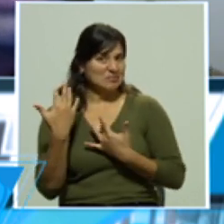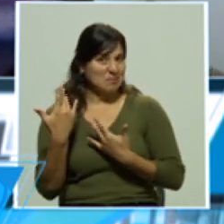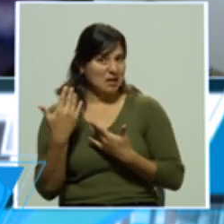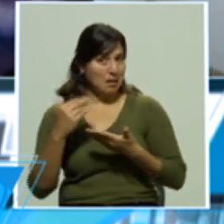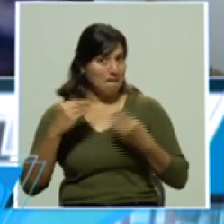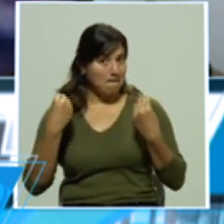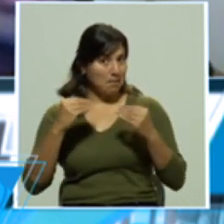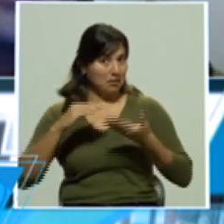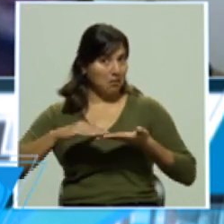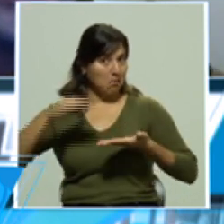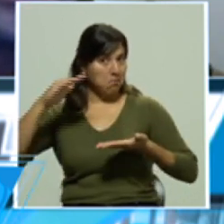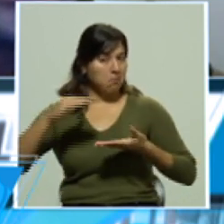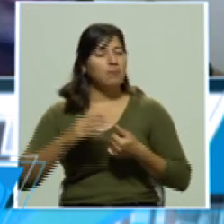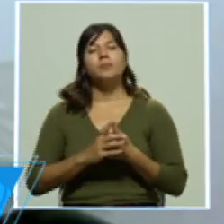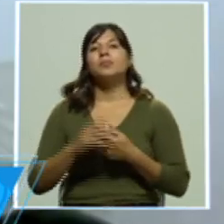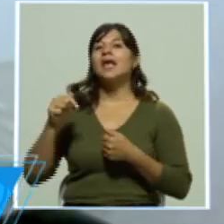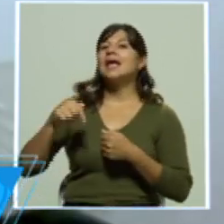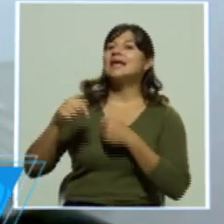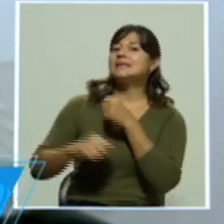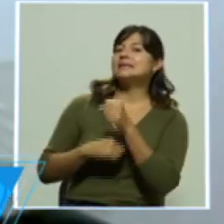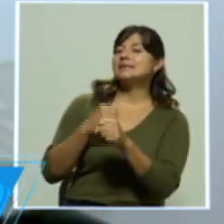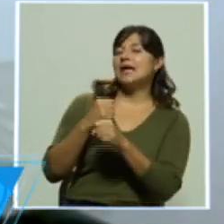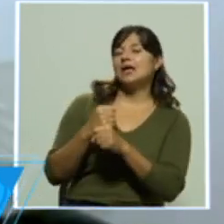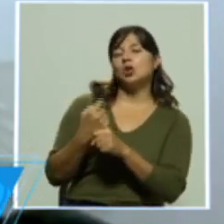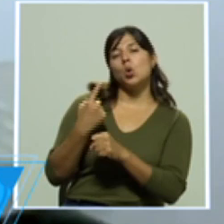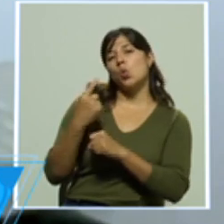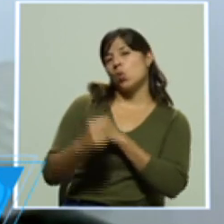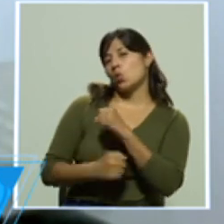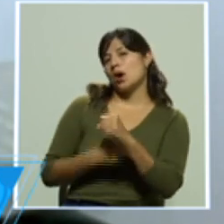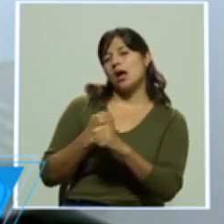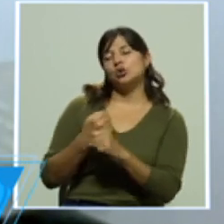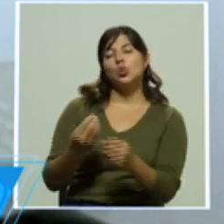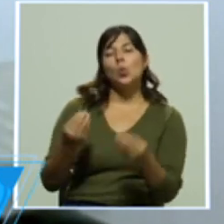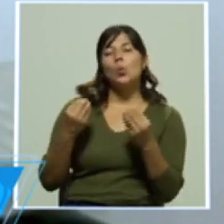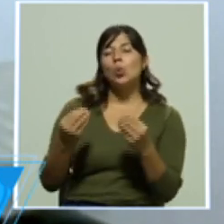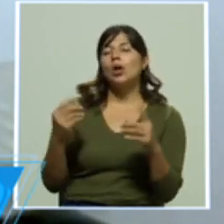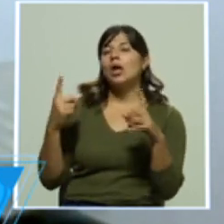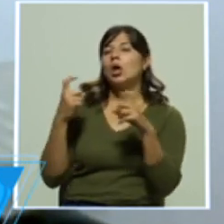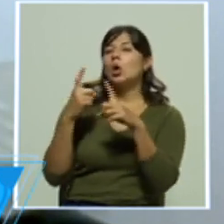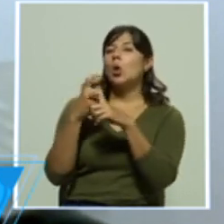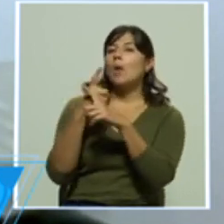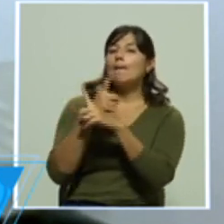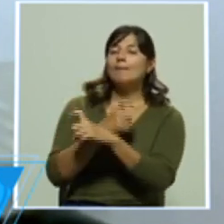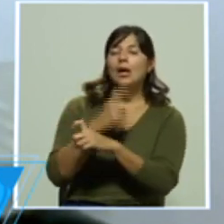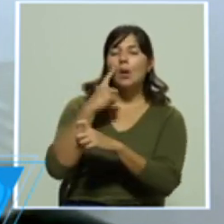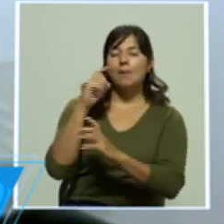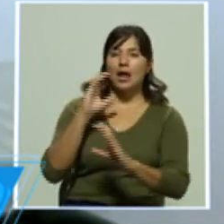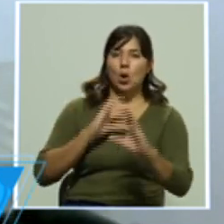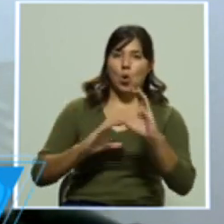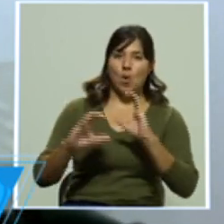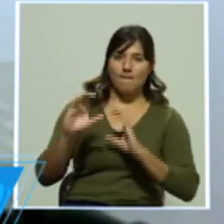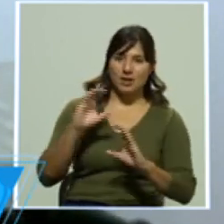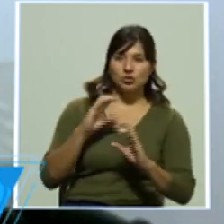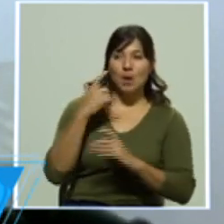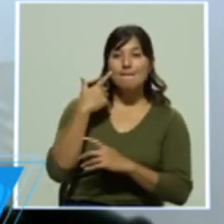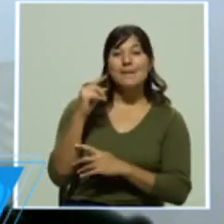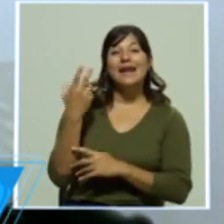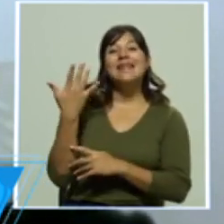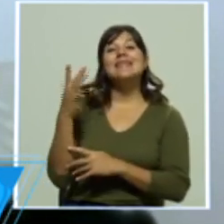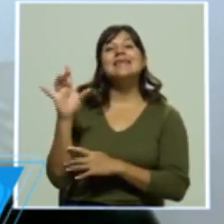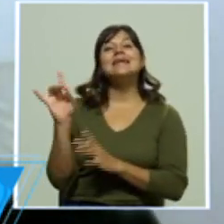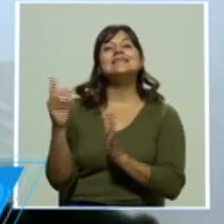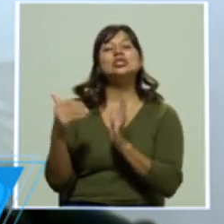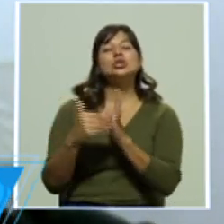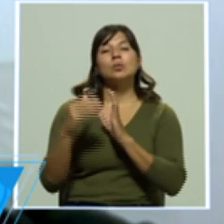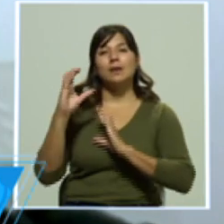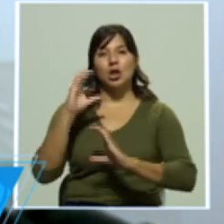Este año ha sido un año sumamente complejo, complicado para el sector comercio, para los más de 18,000 comercios que tenemos en el